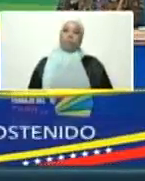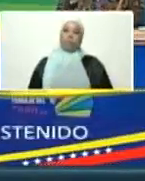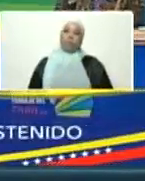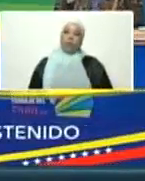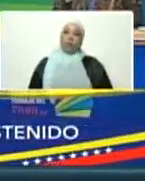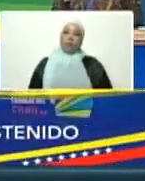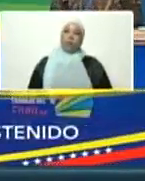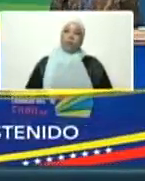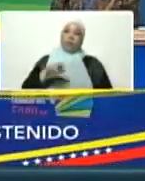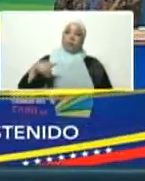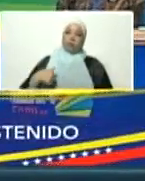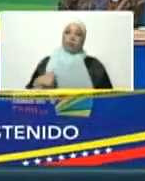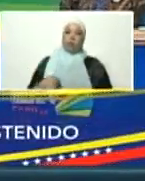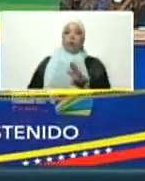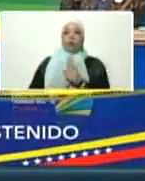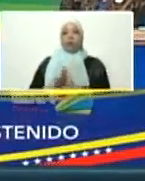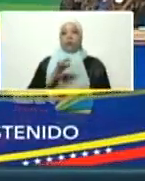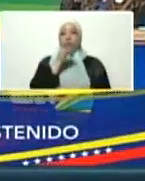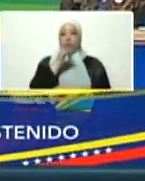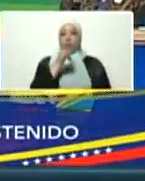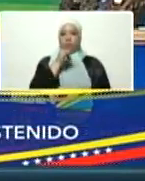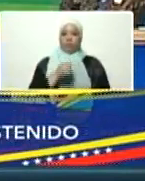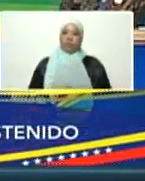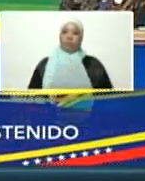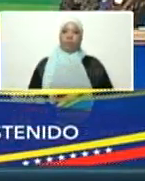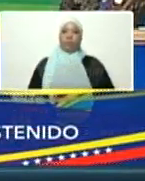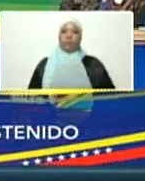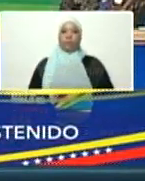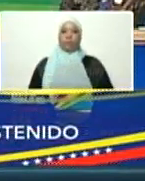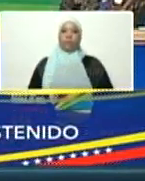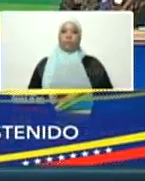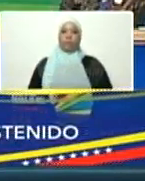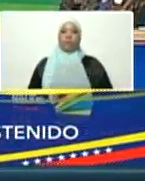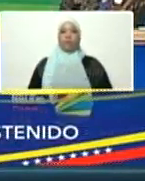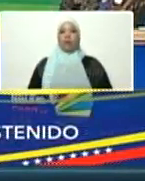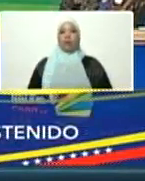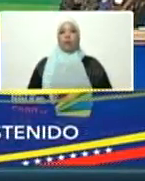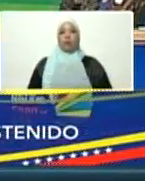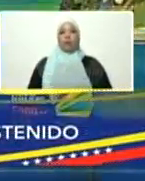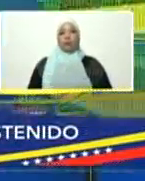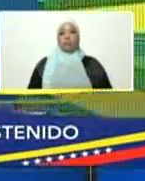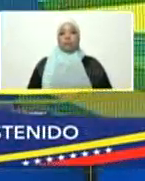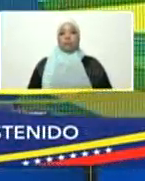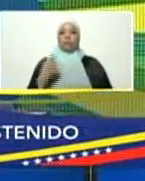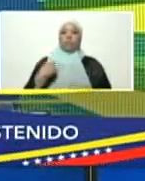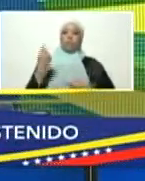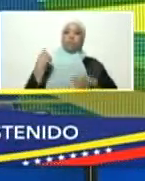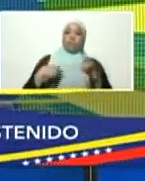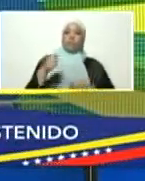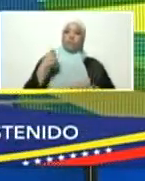Crecimiento de la industria, crecimiento del comercio,